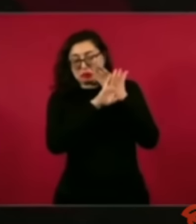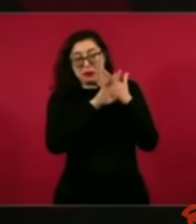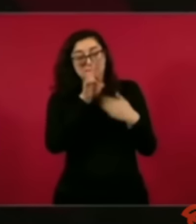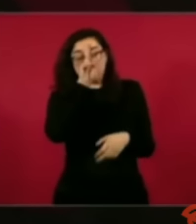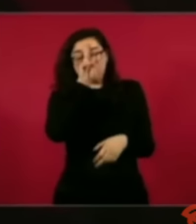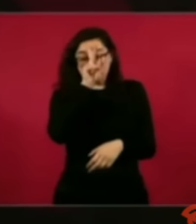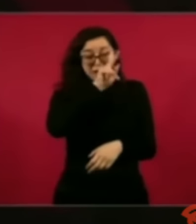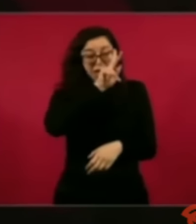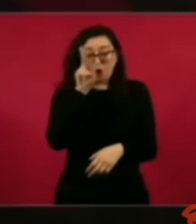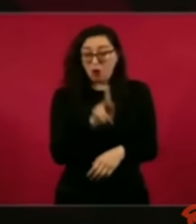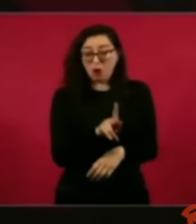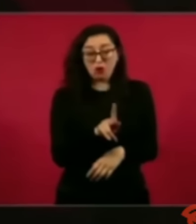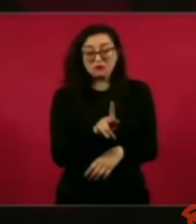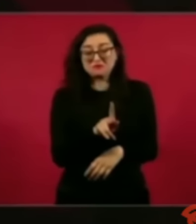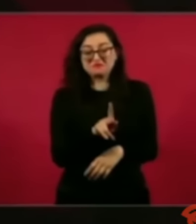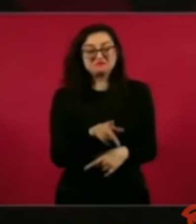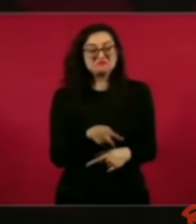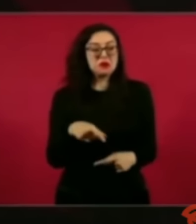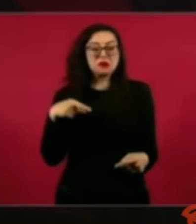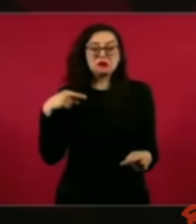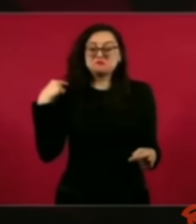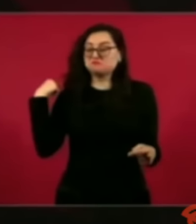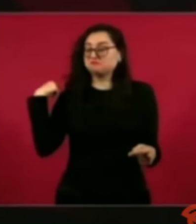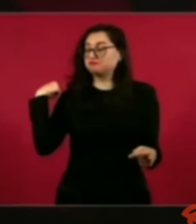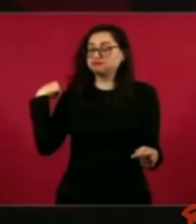pues los hemos padecido